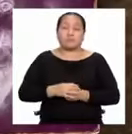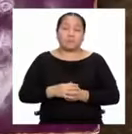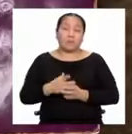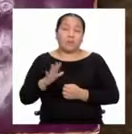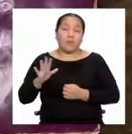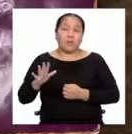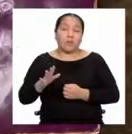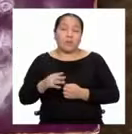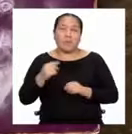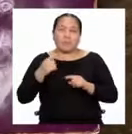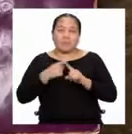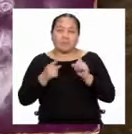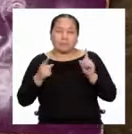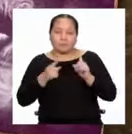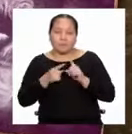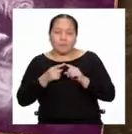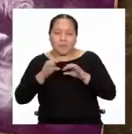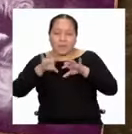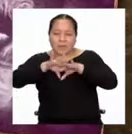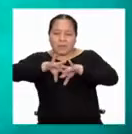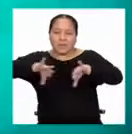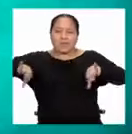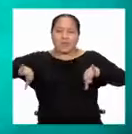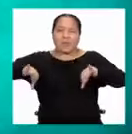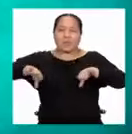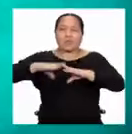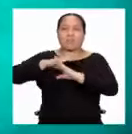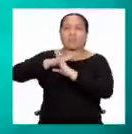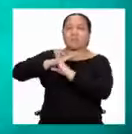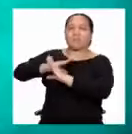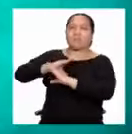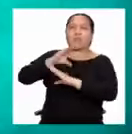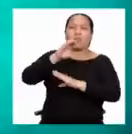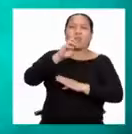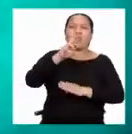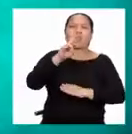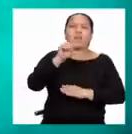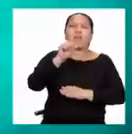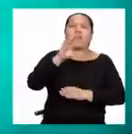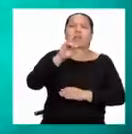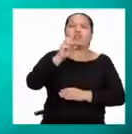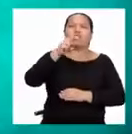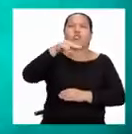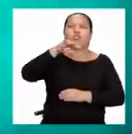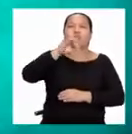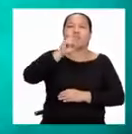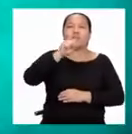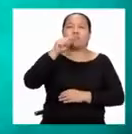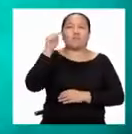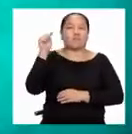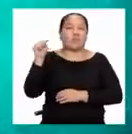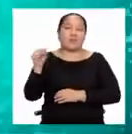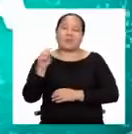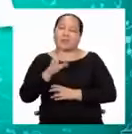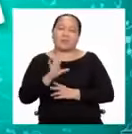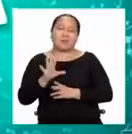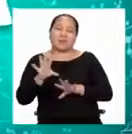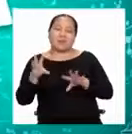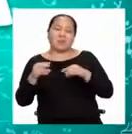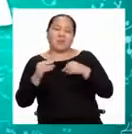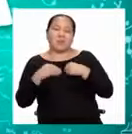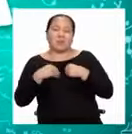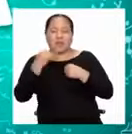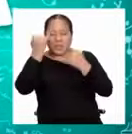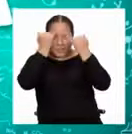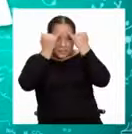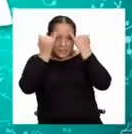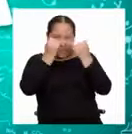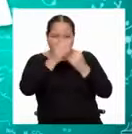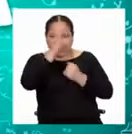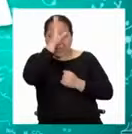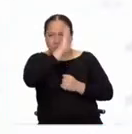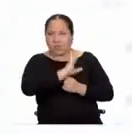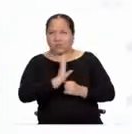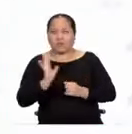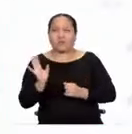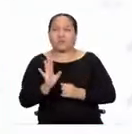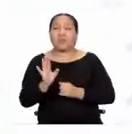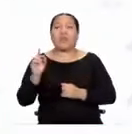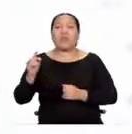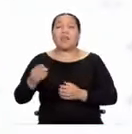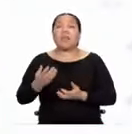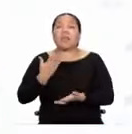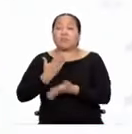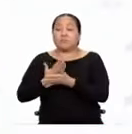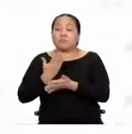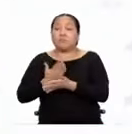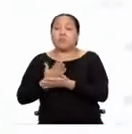rodea su conflicto con el creacionismo. Ese Charlie no creía en nadie. Claro que sí, creía en la ciencia.